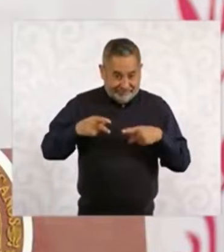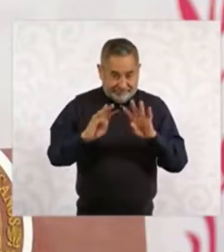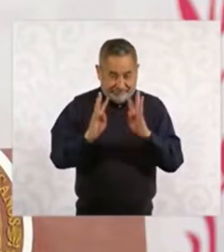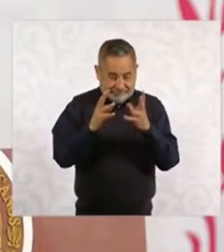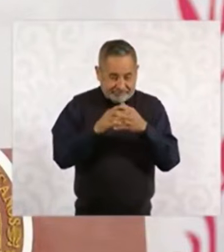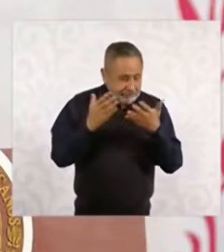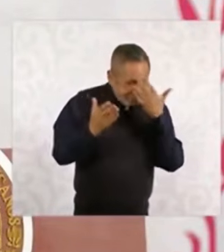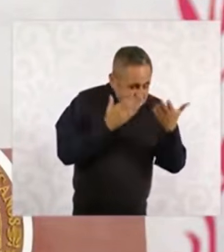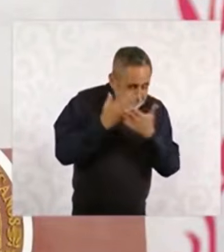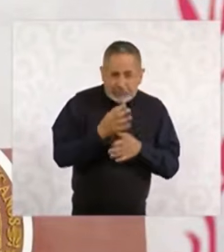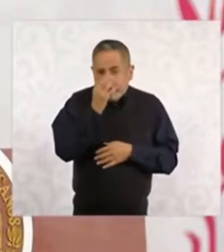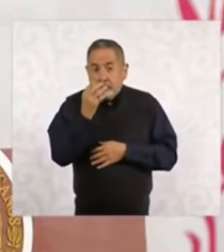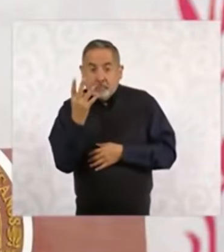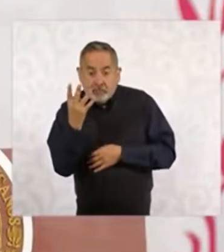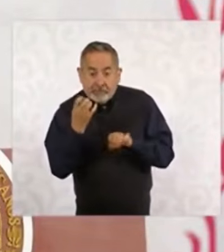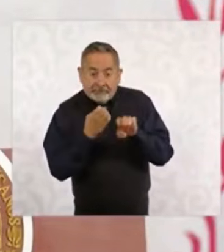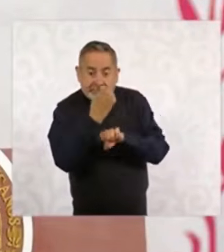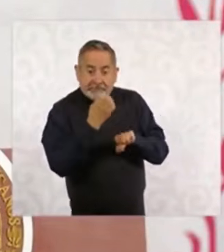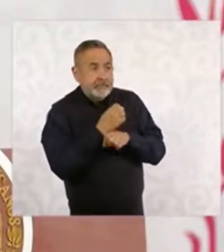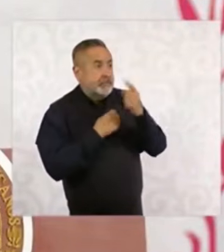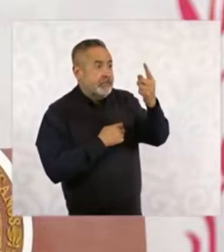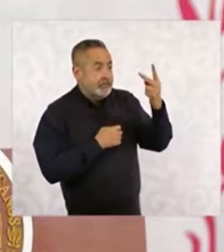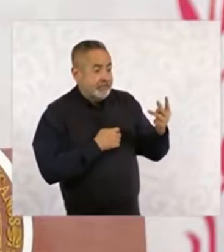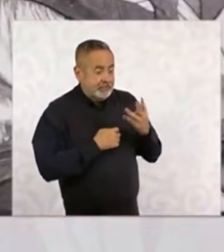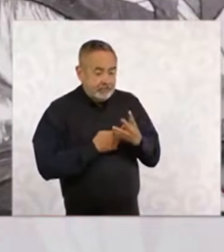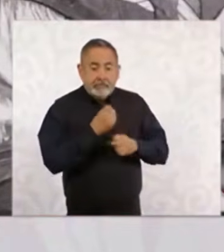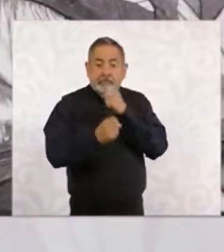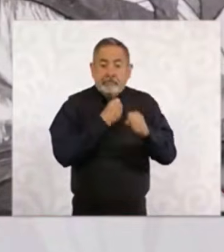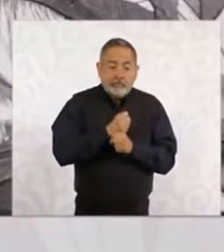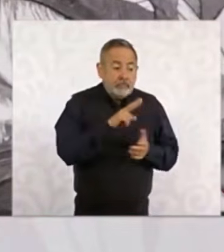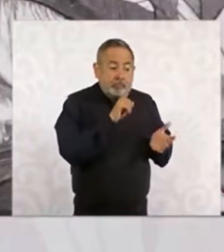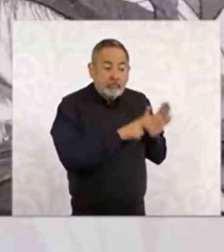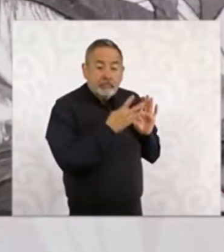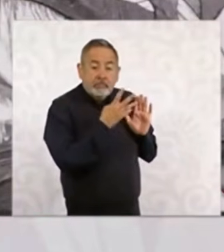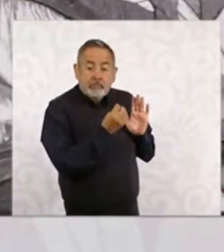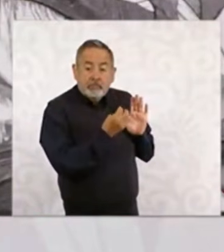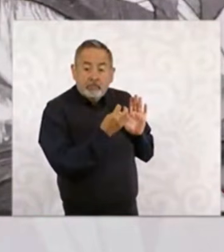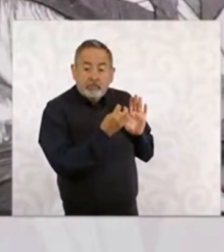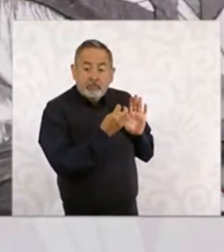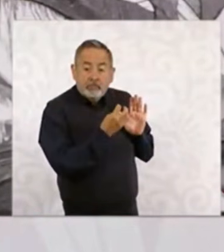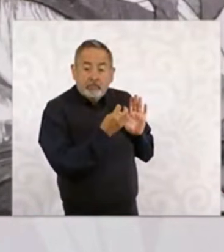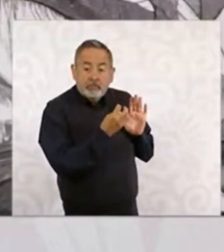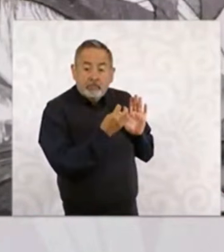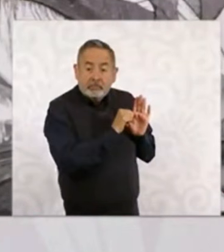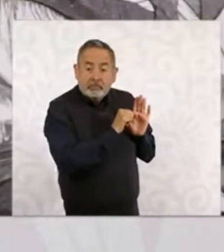casos de 4 estados de la República del 2009 al 2017.